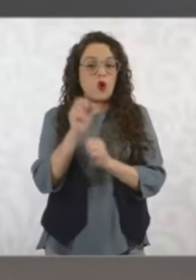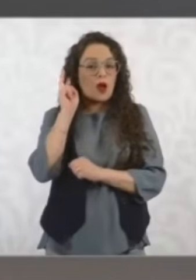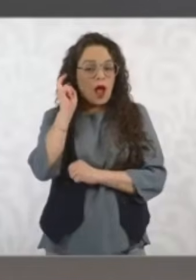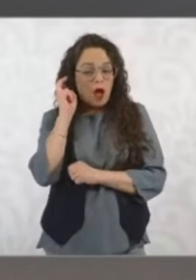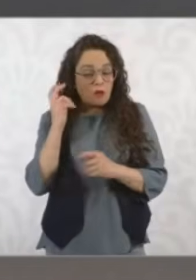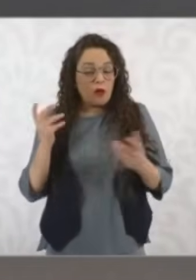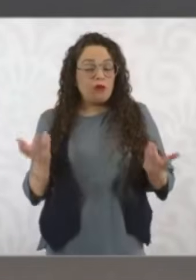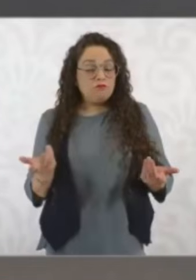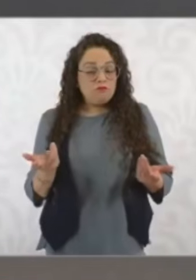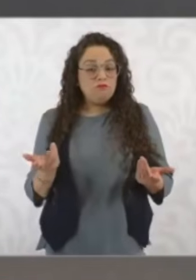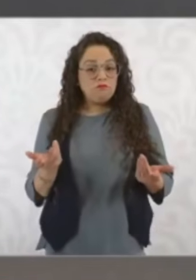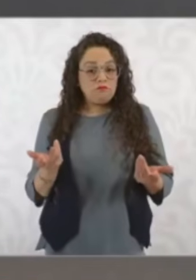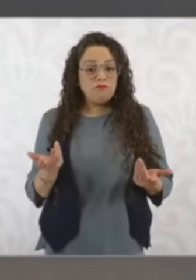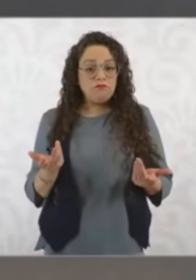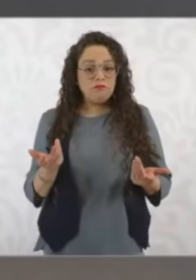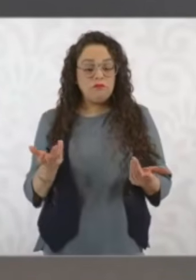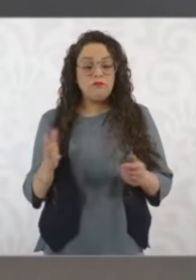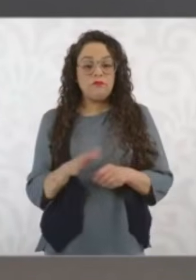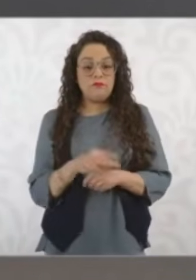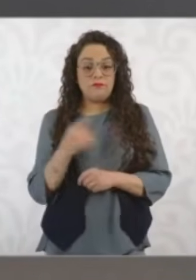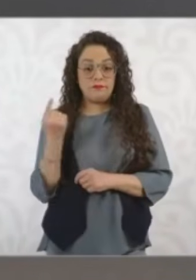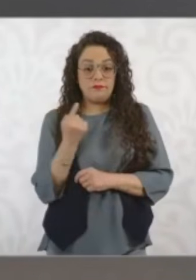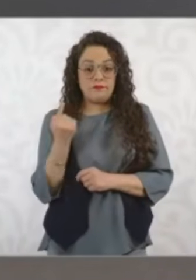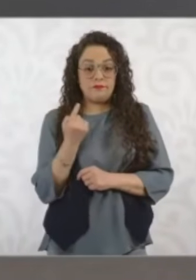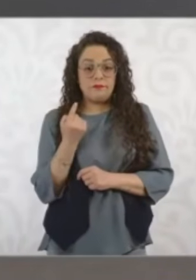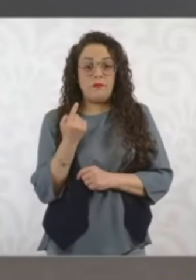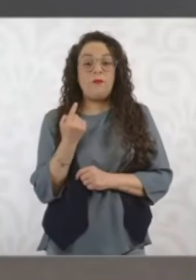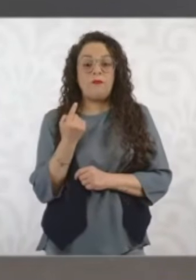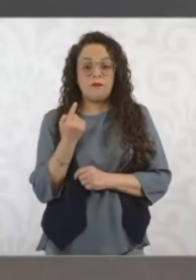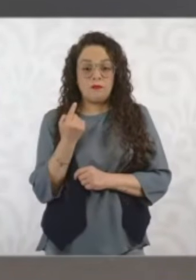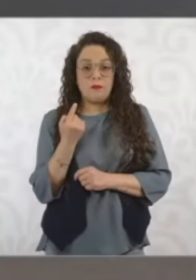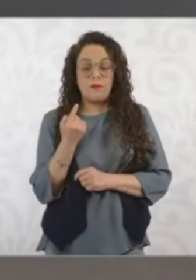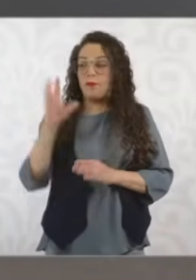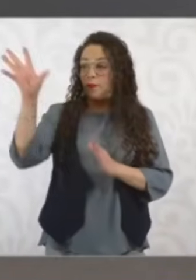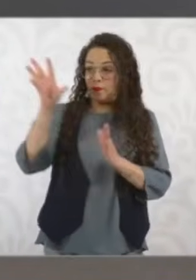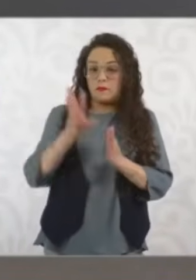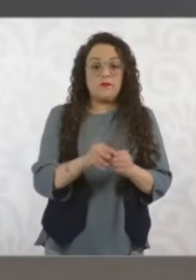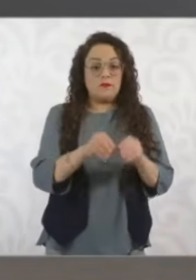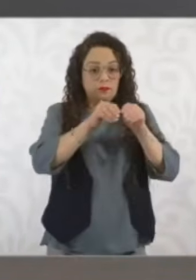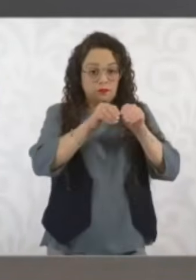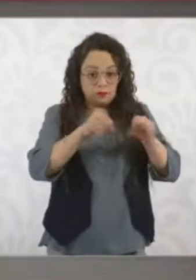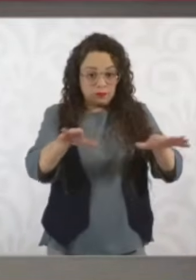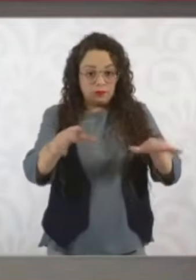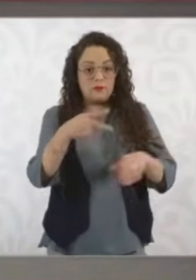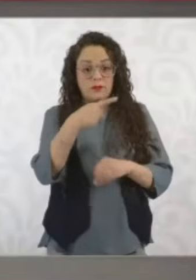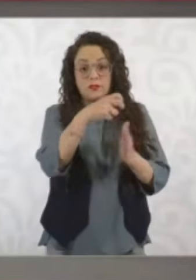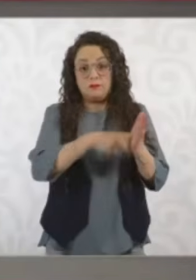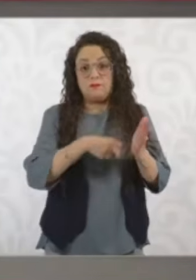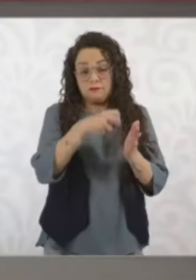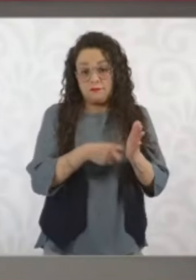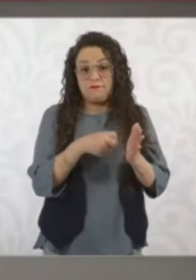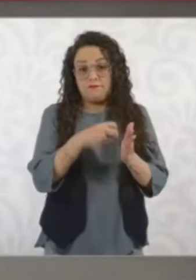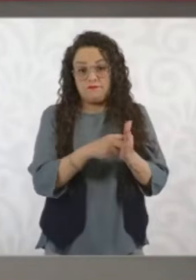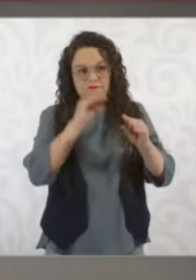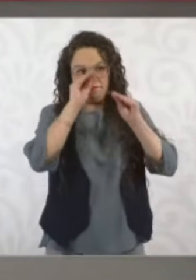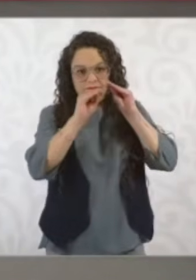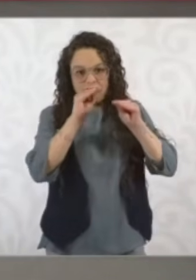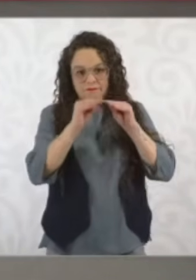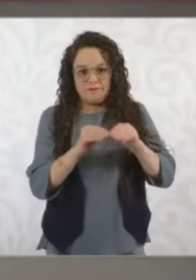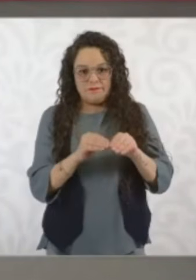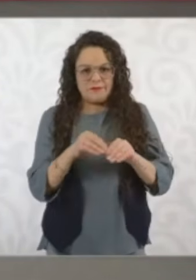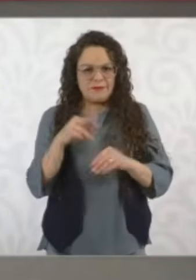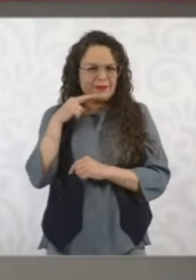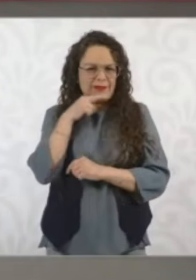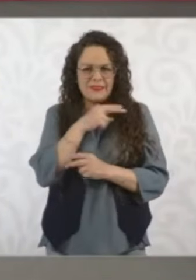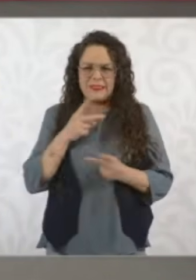ya decíamos que estas cuentas replican, pero editorializan. Entonces, tienen la capacidad casi inmediata